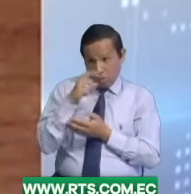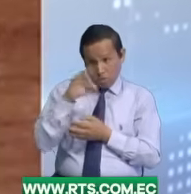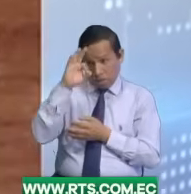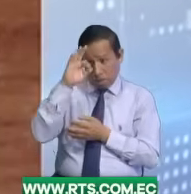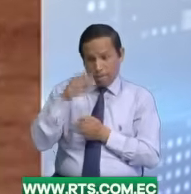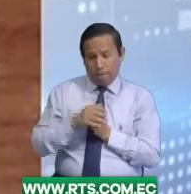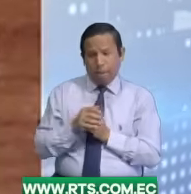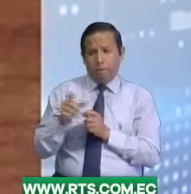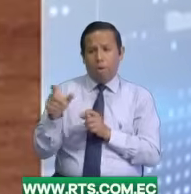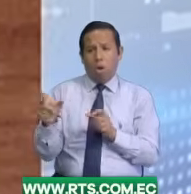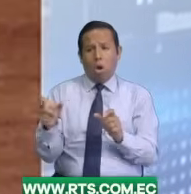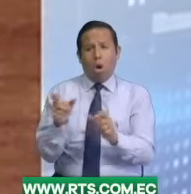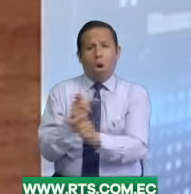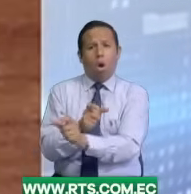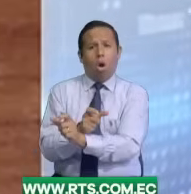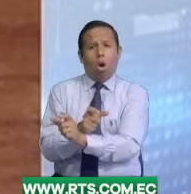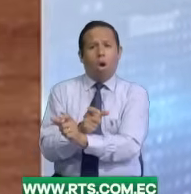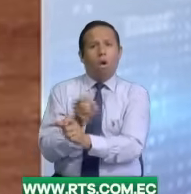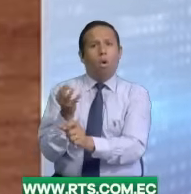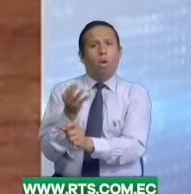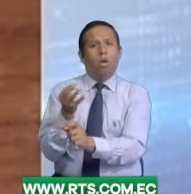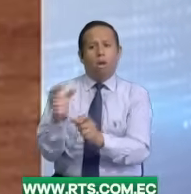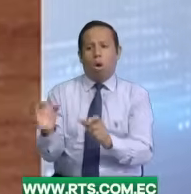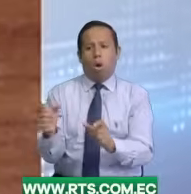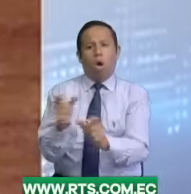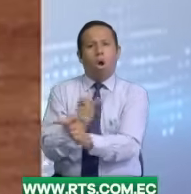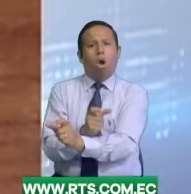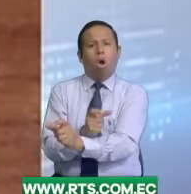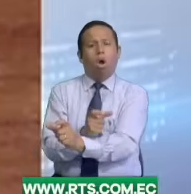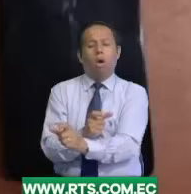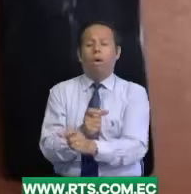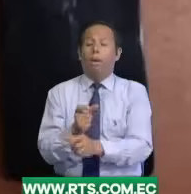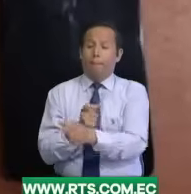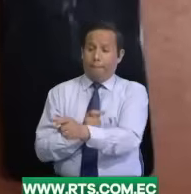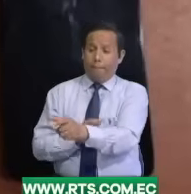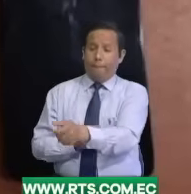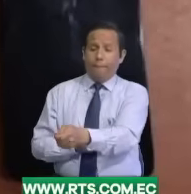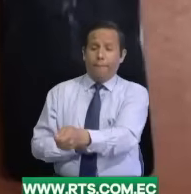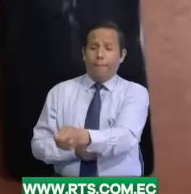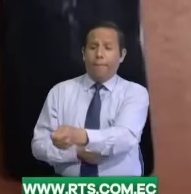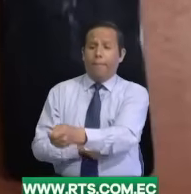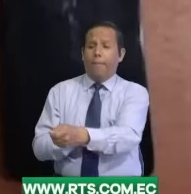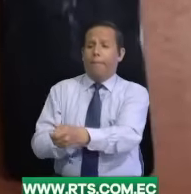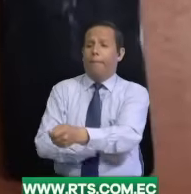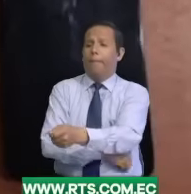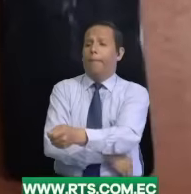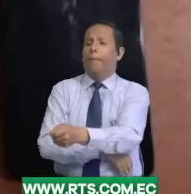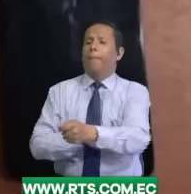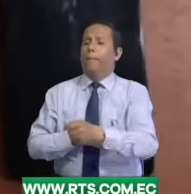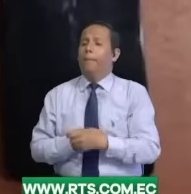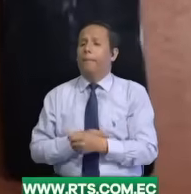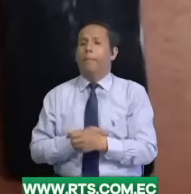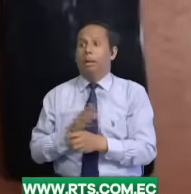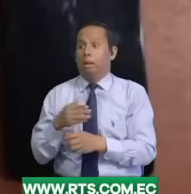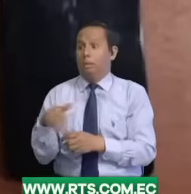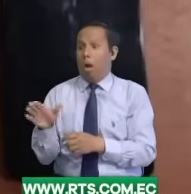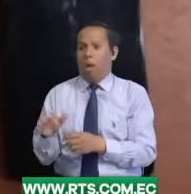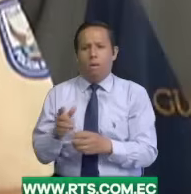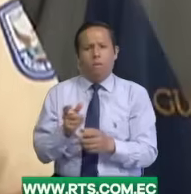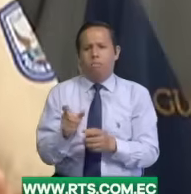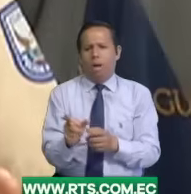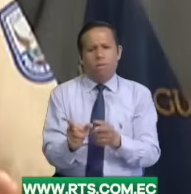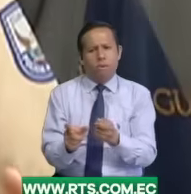terminaba cambiando las tarjetas originales por otras y con eso aprovechaba para retirar el dinero de sus